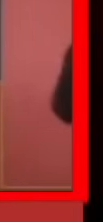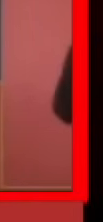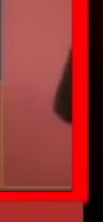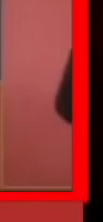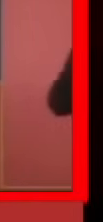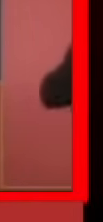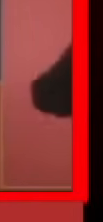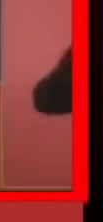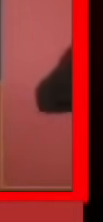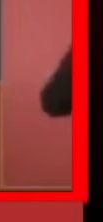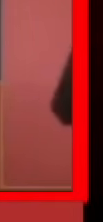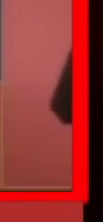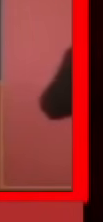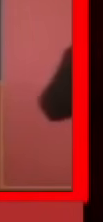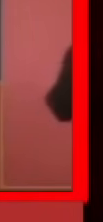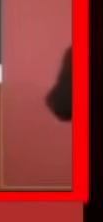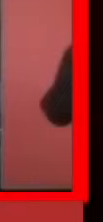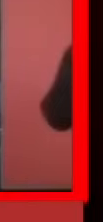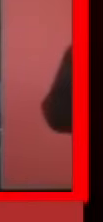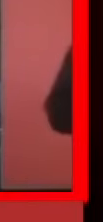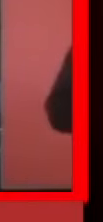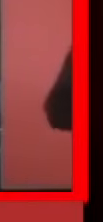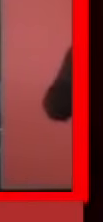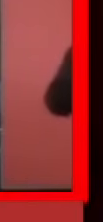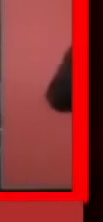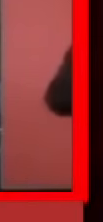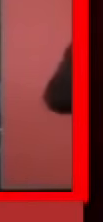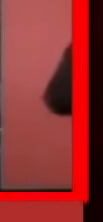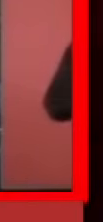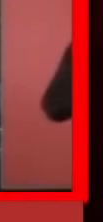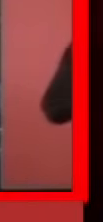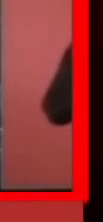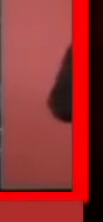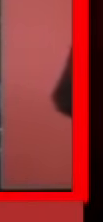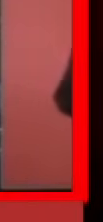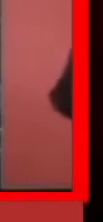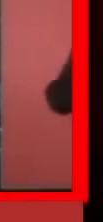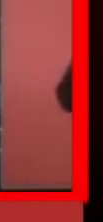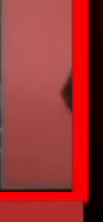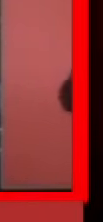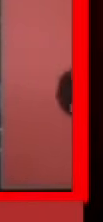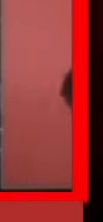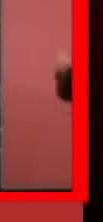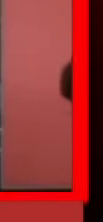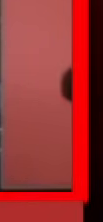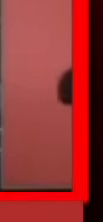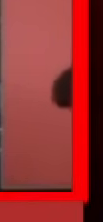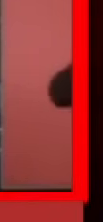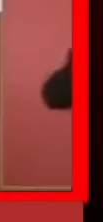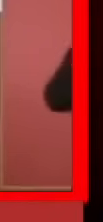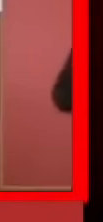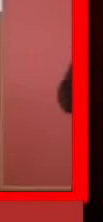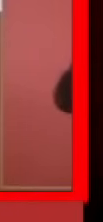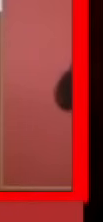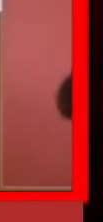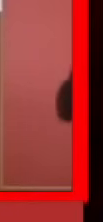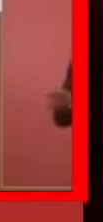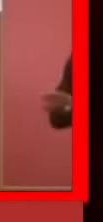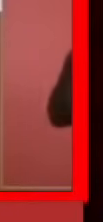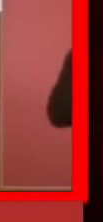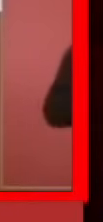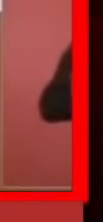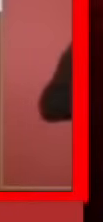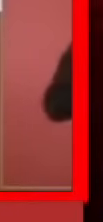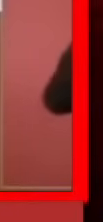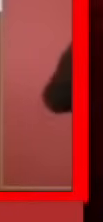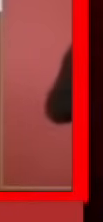pero pues también, como siempre ha sido la instrucción del presidente, de agotar todas las posibilidades, pero con el cumplimiento